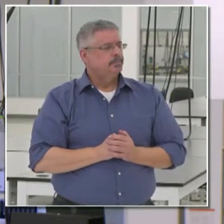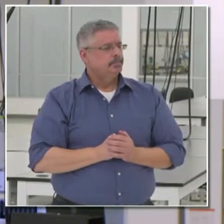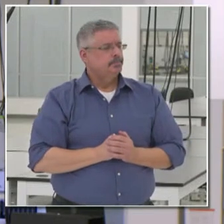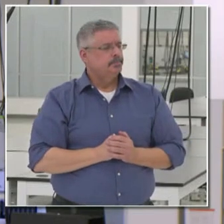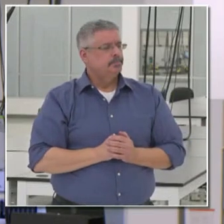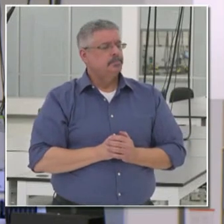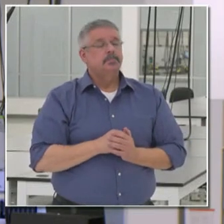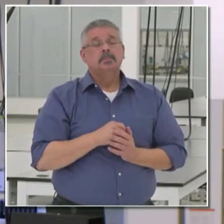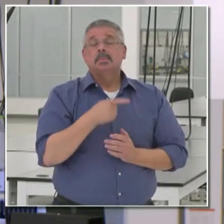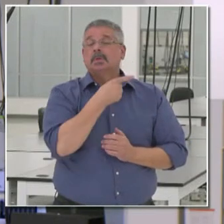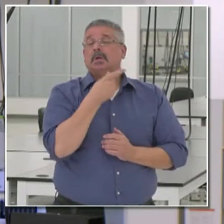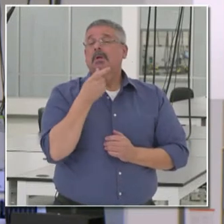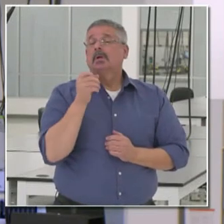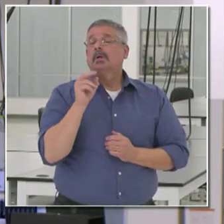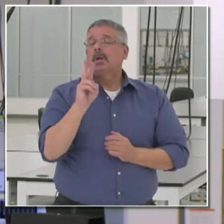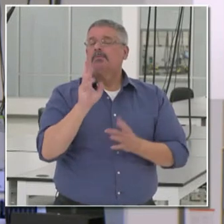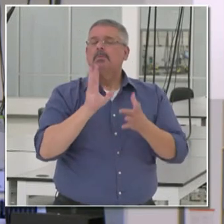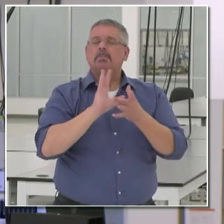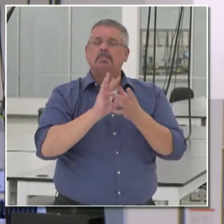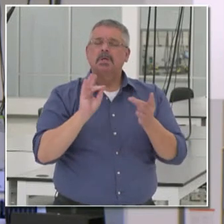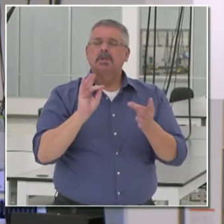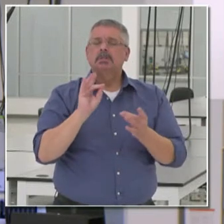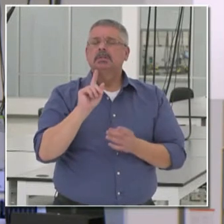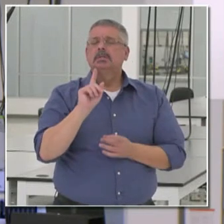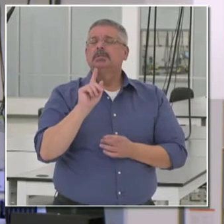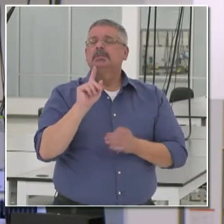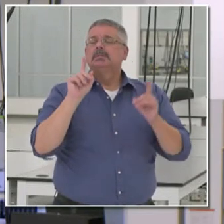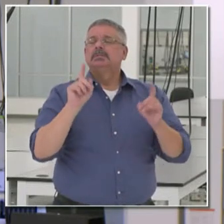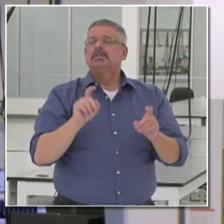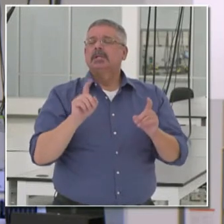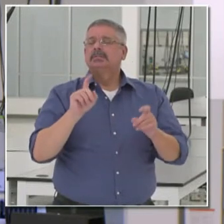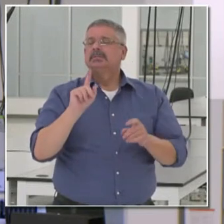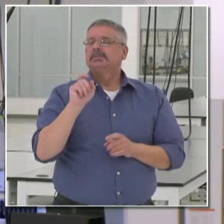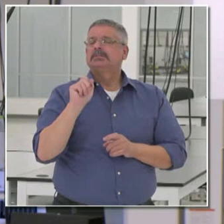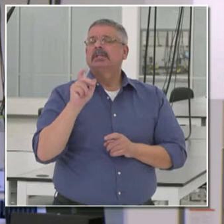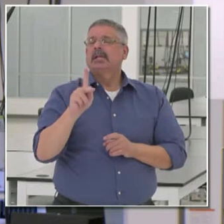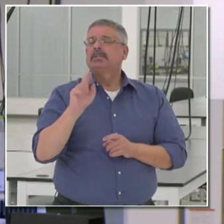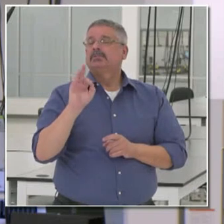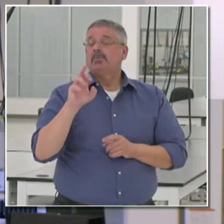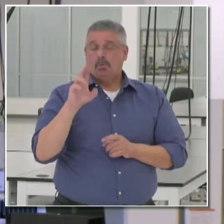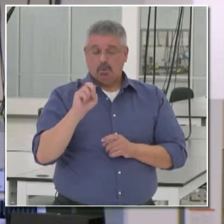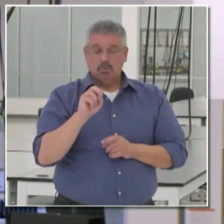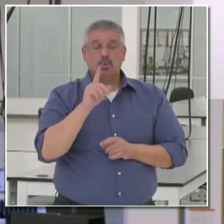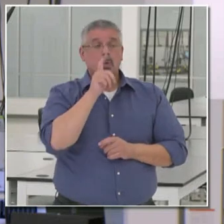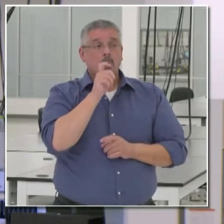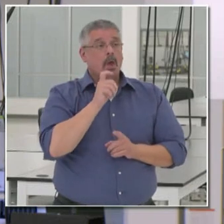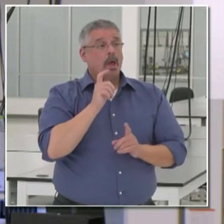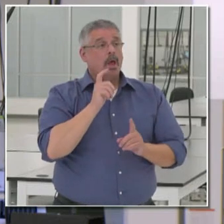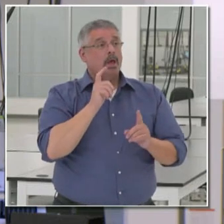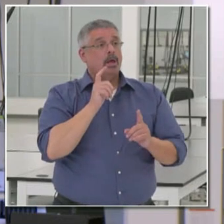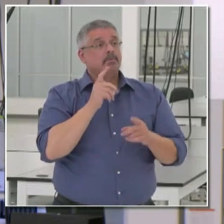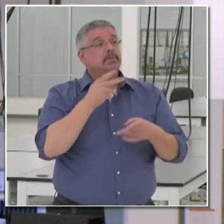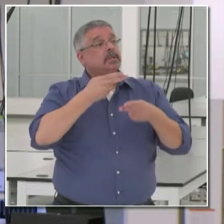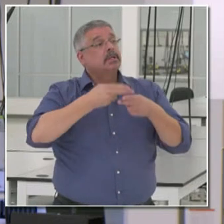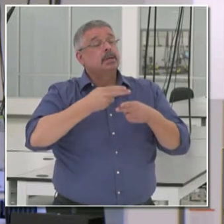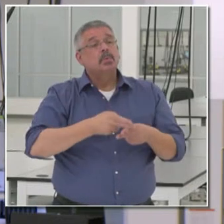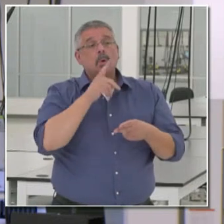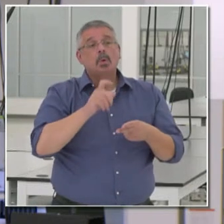en el estado el gobernador habló del grupo de trabajo de las pruebas